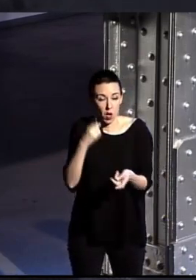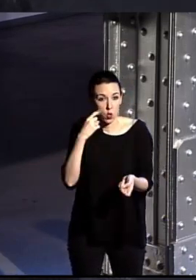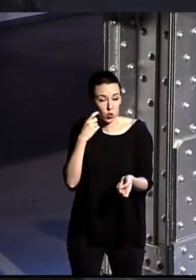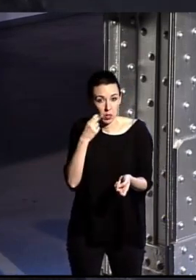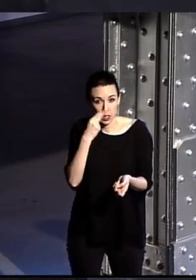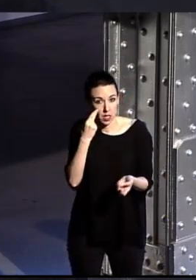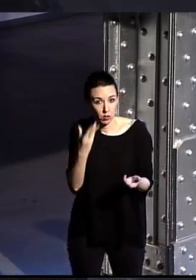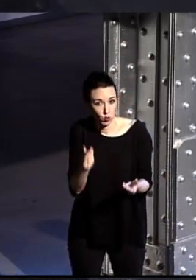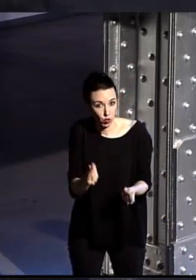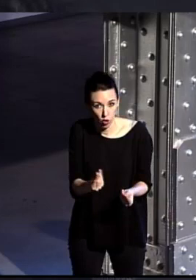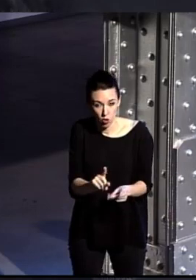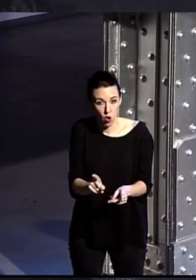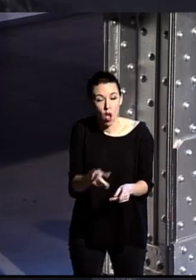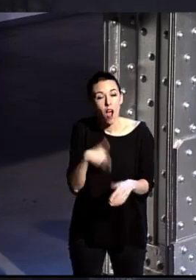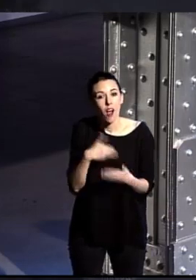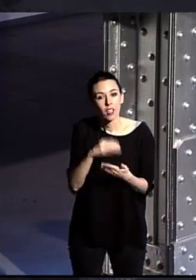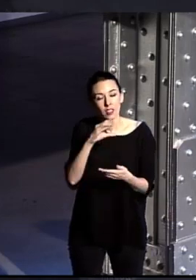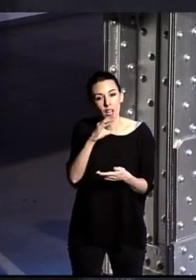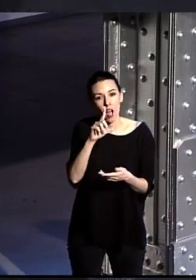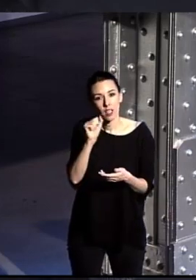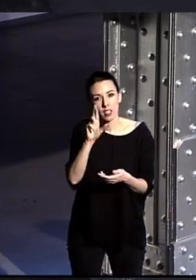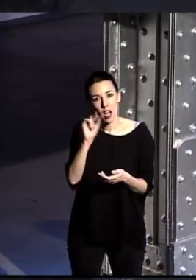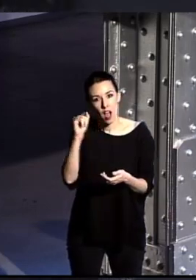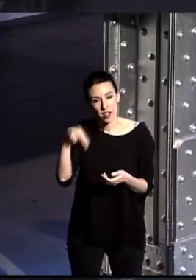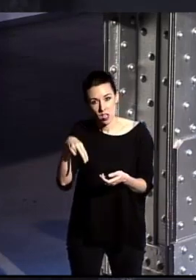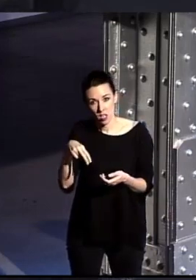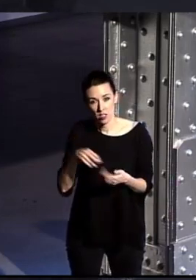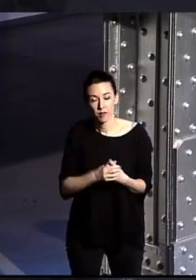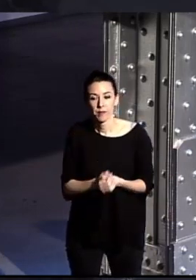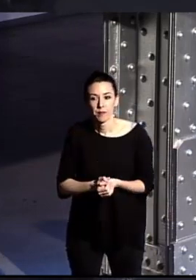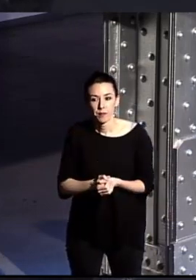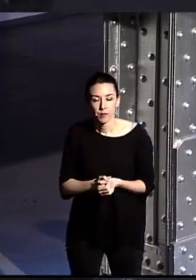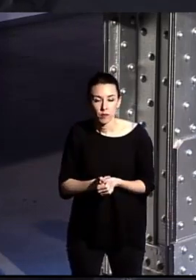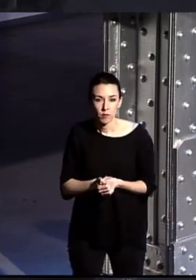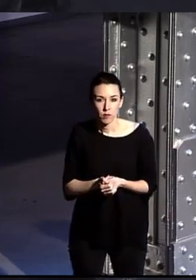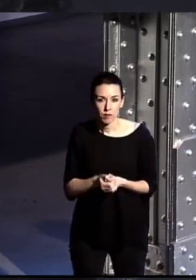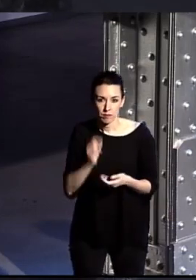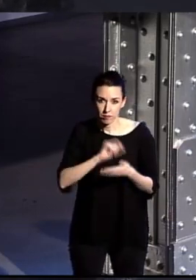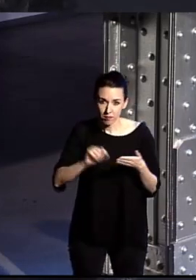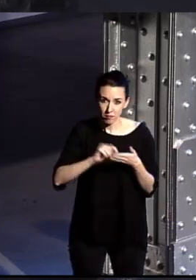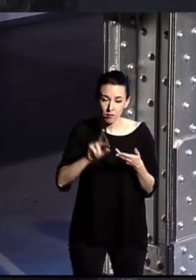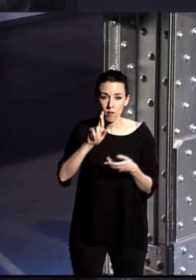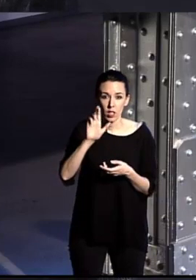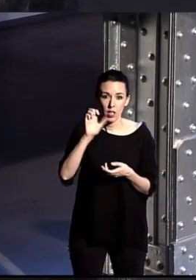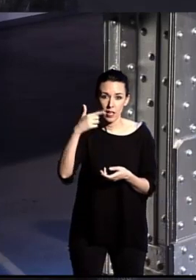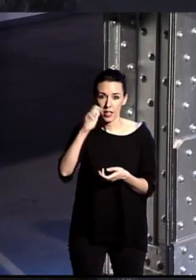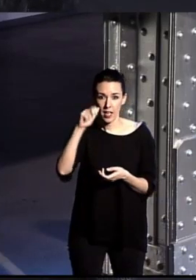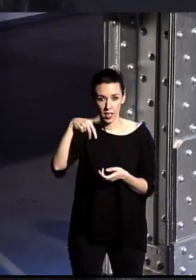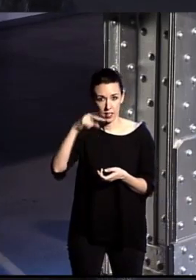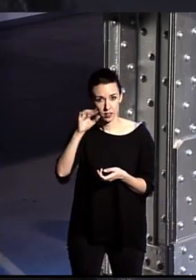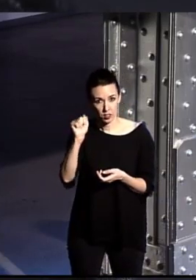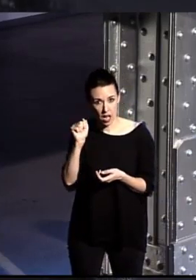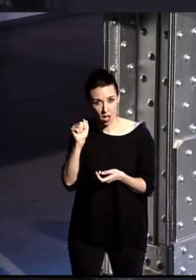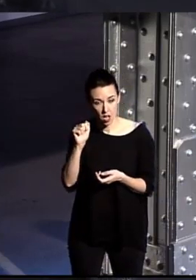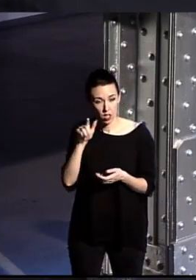mucho interés, ¿no? Incluso Clarín, por ejemplo, cuando escribe La Regenta,